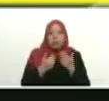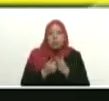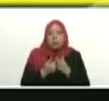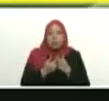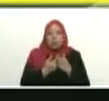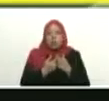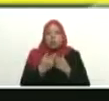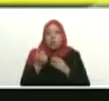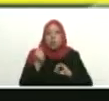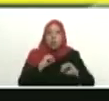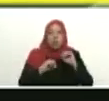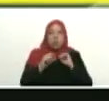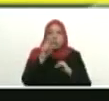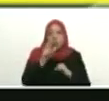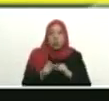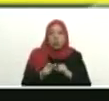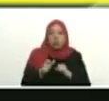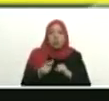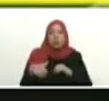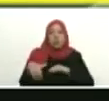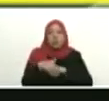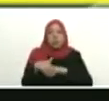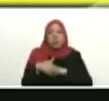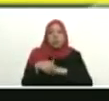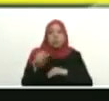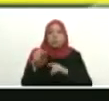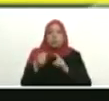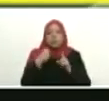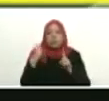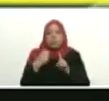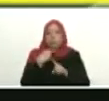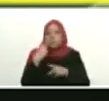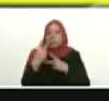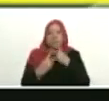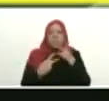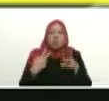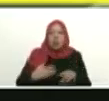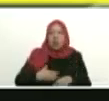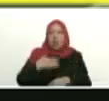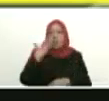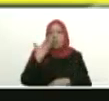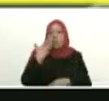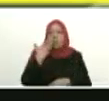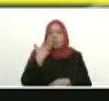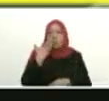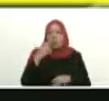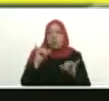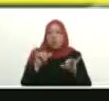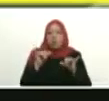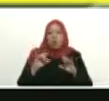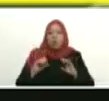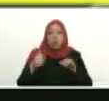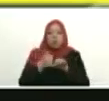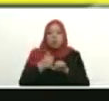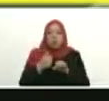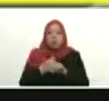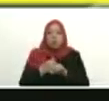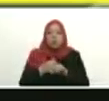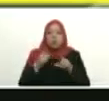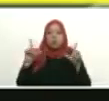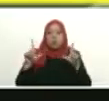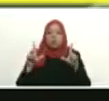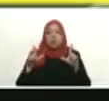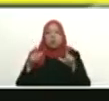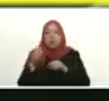dejó pasar como Pedro por su casa, empezó, bueno, a vociferar, a gritar. Y ahí mismo comenzaron los portales de